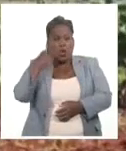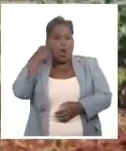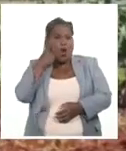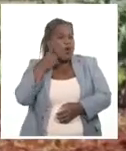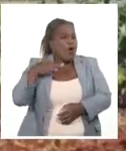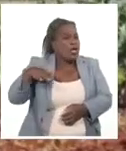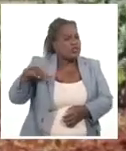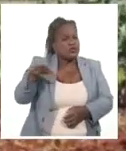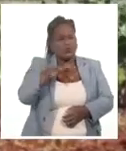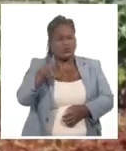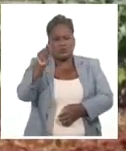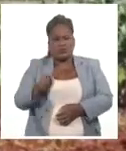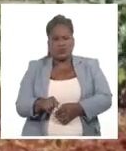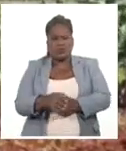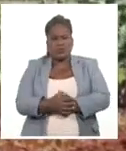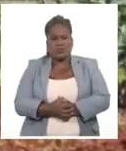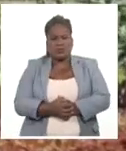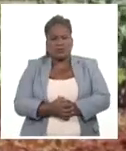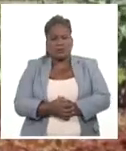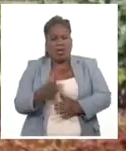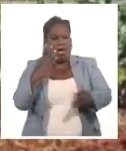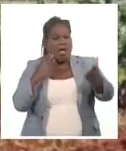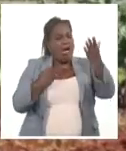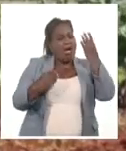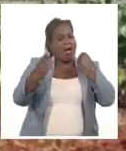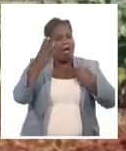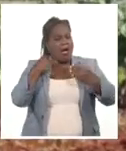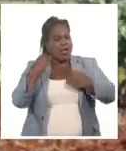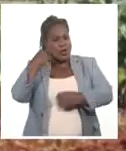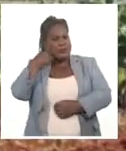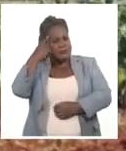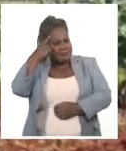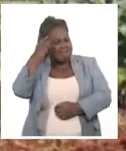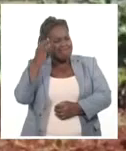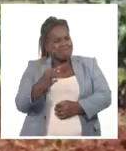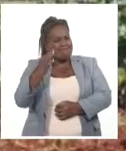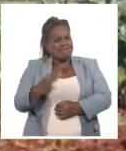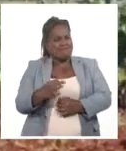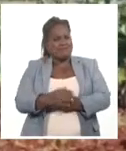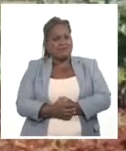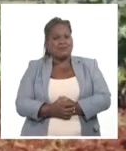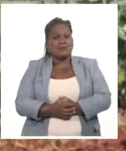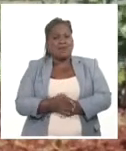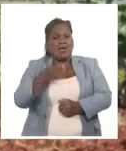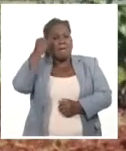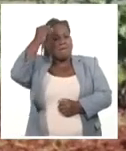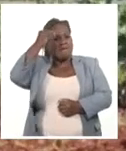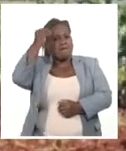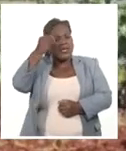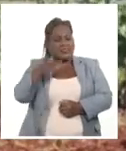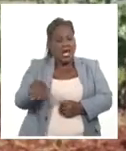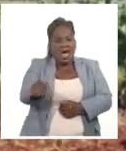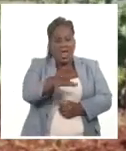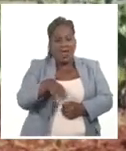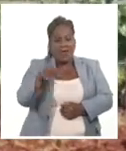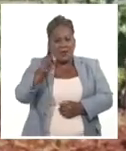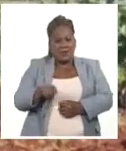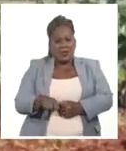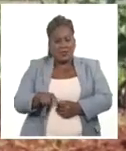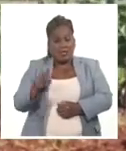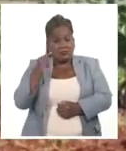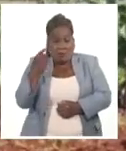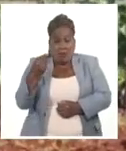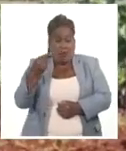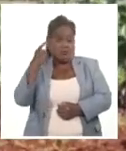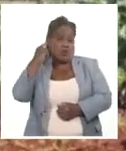mundo, por tratar de traspolar ese pensar, ¿no? Porque al final, si uno no escucha a las personas,